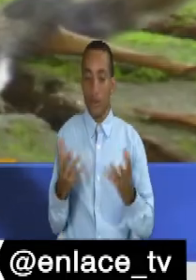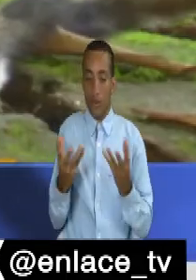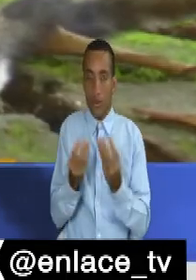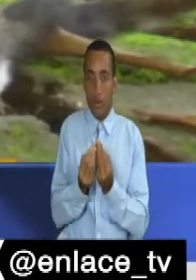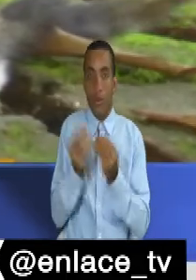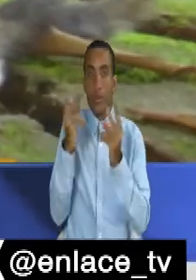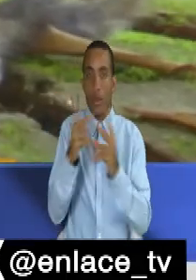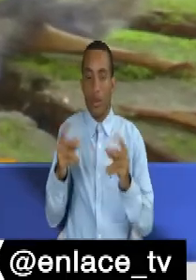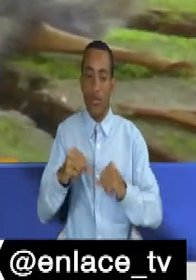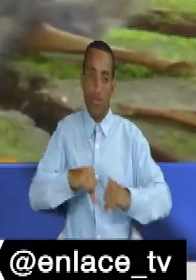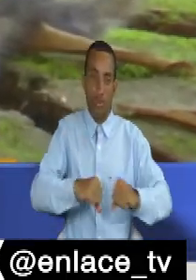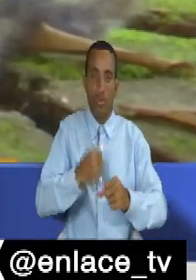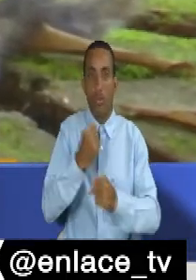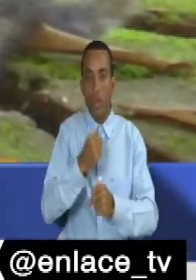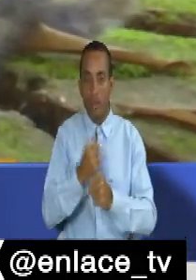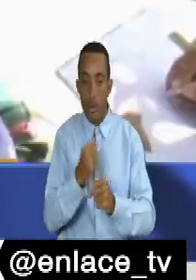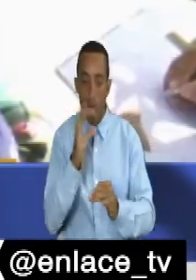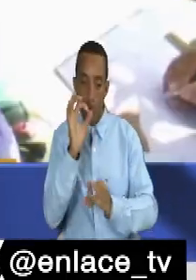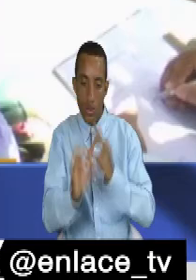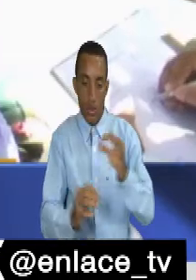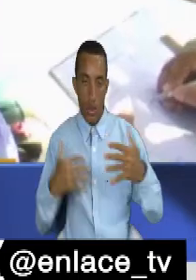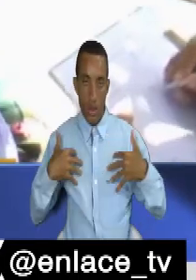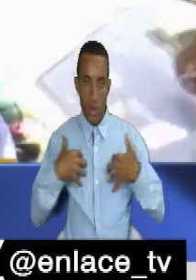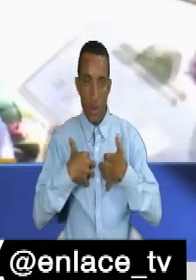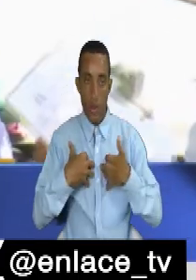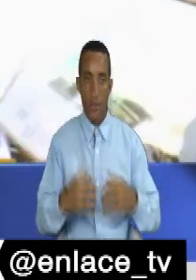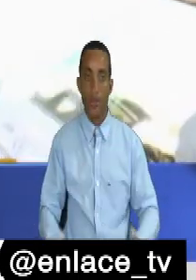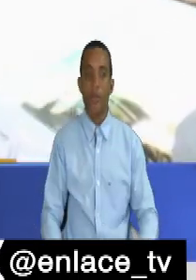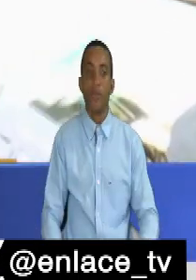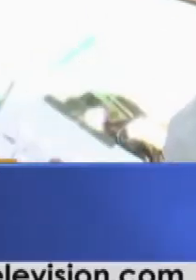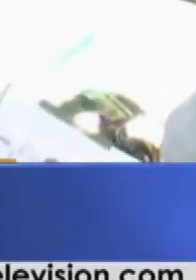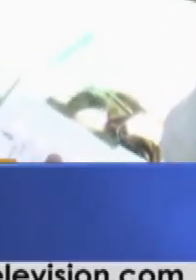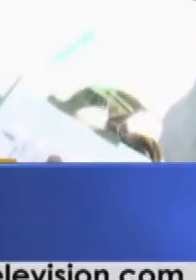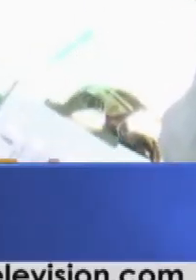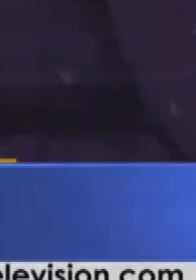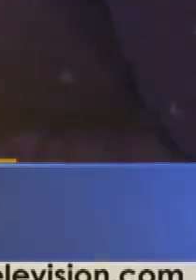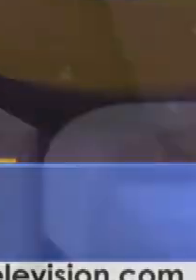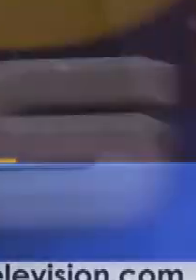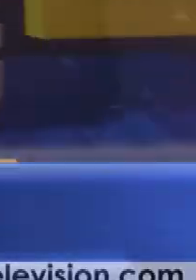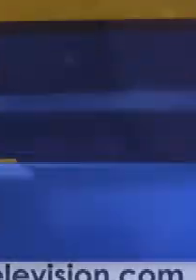que trabajan en la ciudad por la protección de los animales. Ya volvemos.